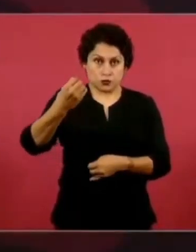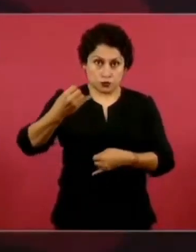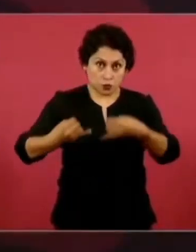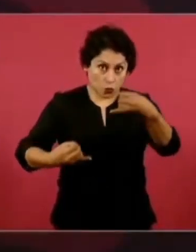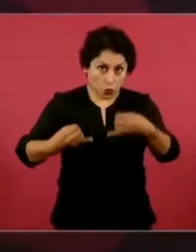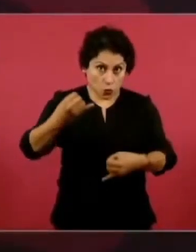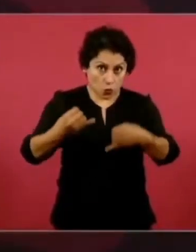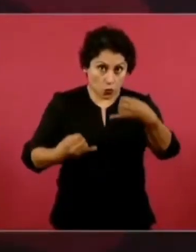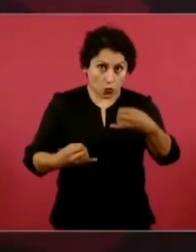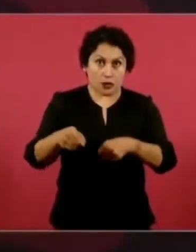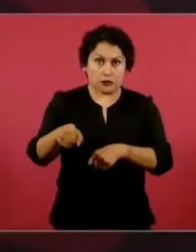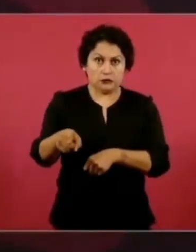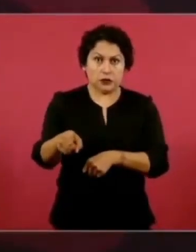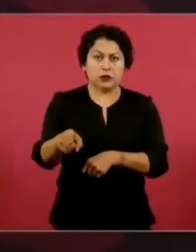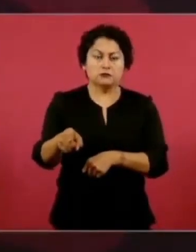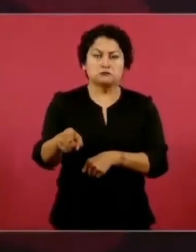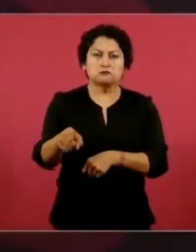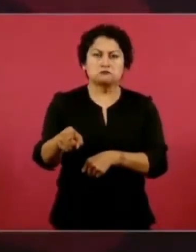concede un amparo